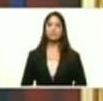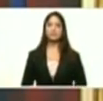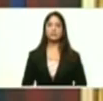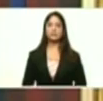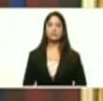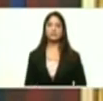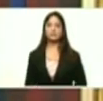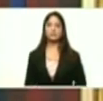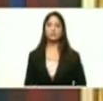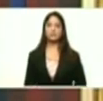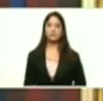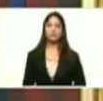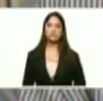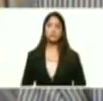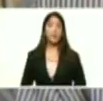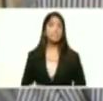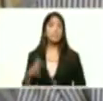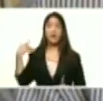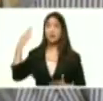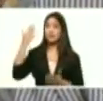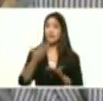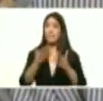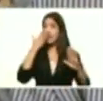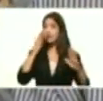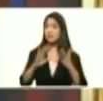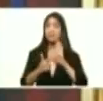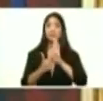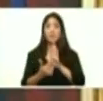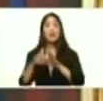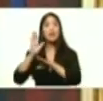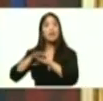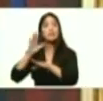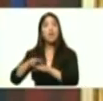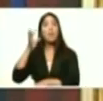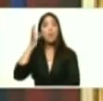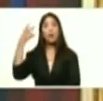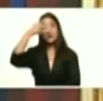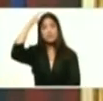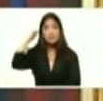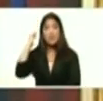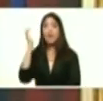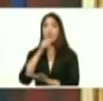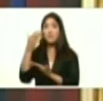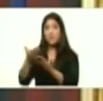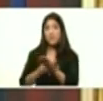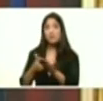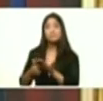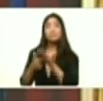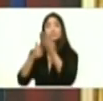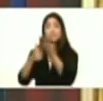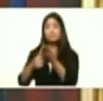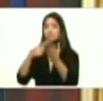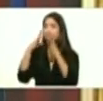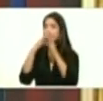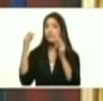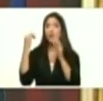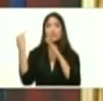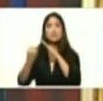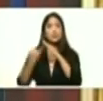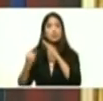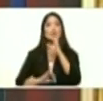Tengo certificada para la historia y le dije a la Canciller que lleve ese documento certificado a todos los organismos